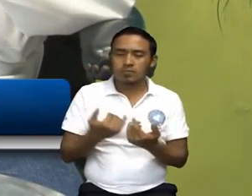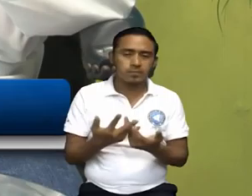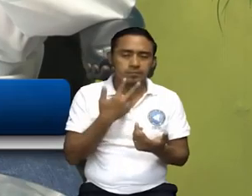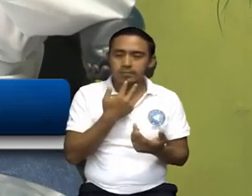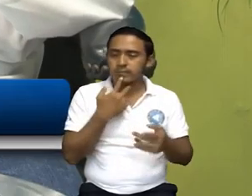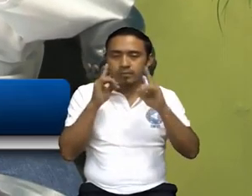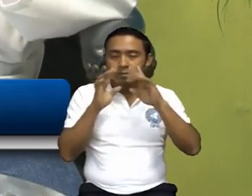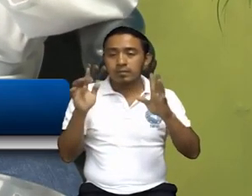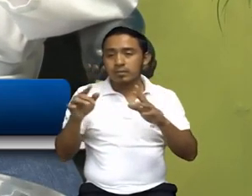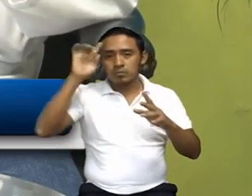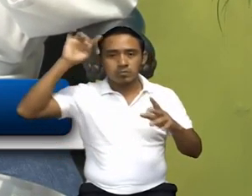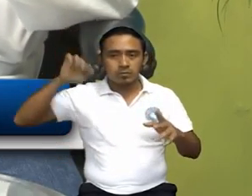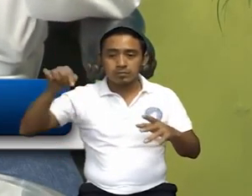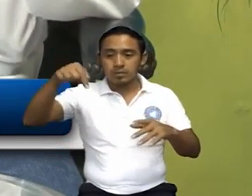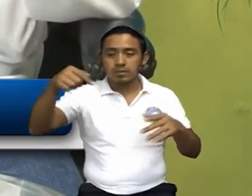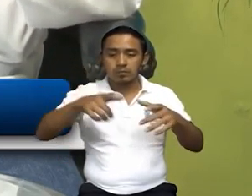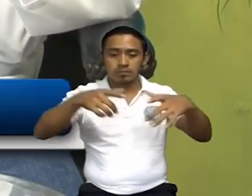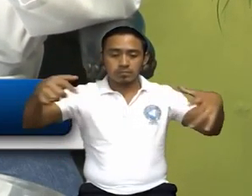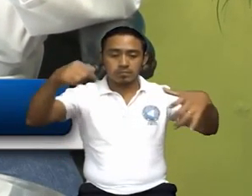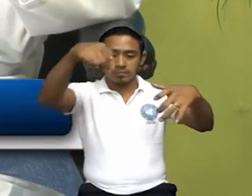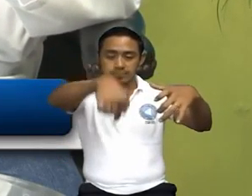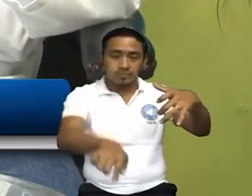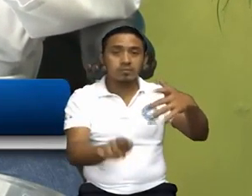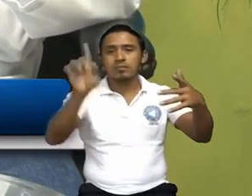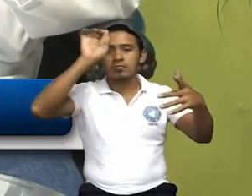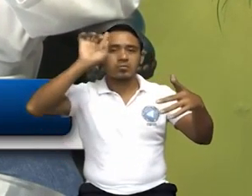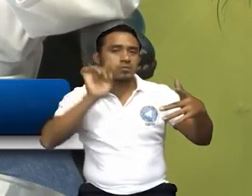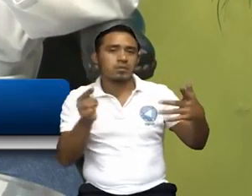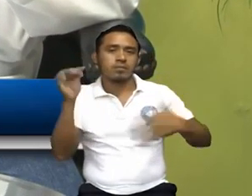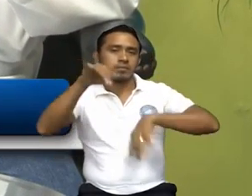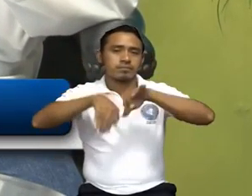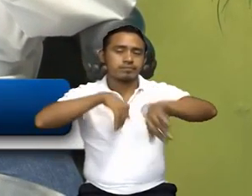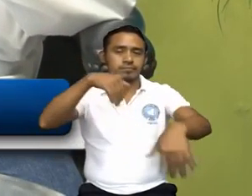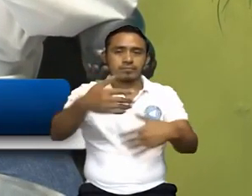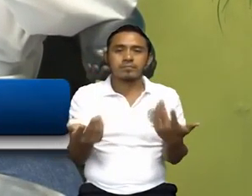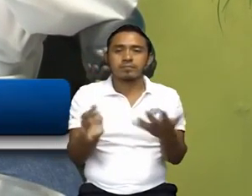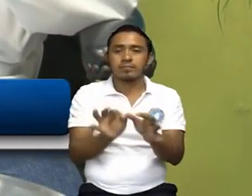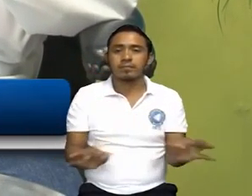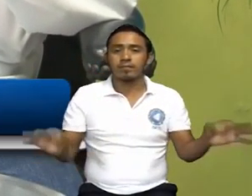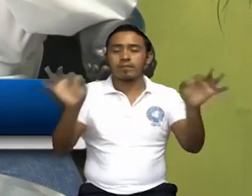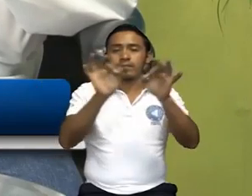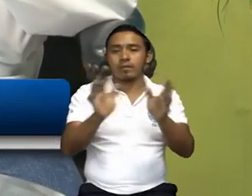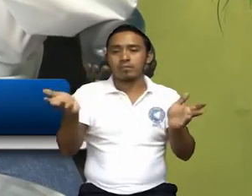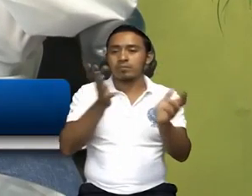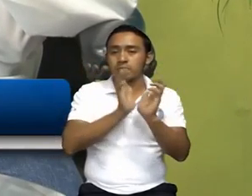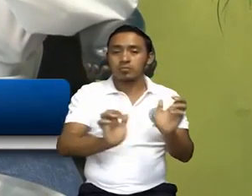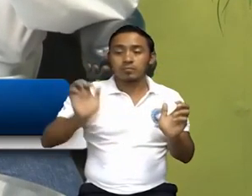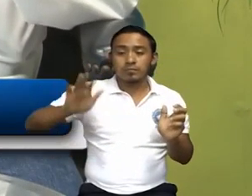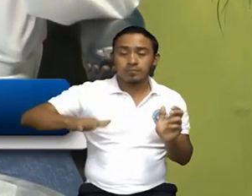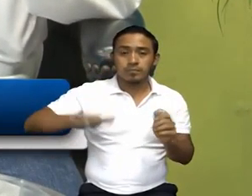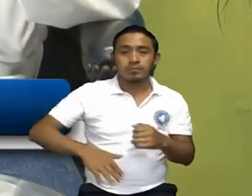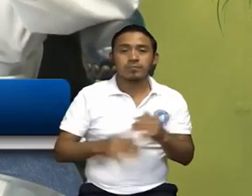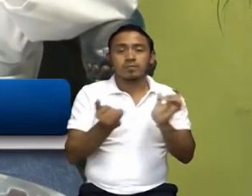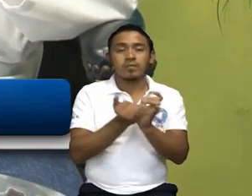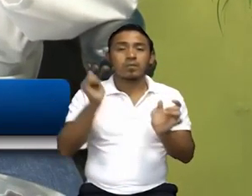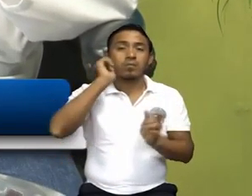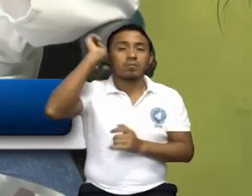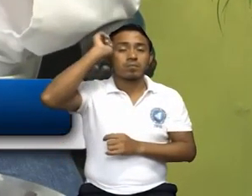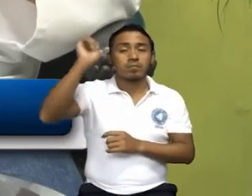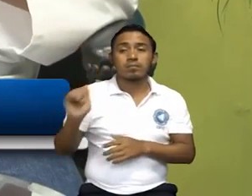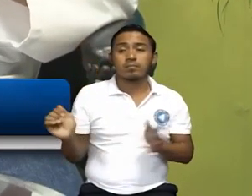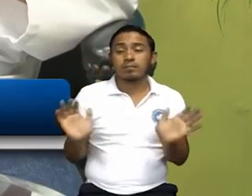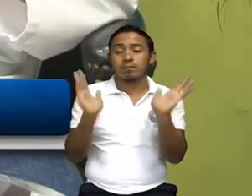en esos lugares y no saben que es profundo, y no saben nadar. Hay que estar al tanto. La tutela es muy importante en los menores y también en los adultos